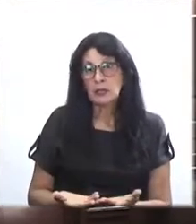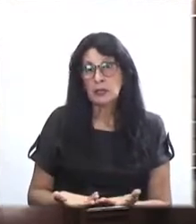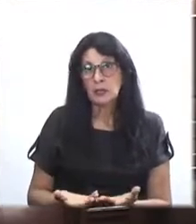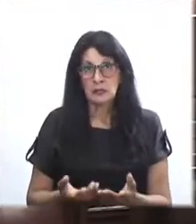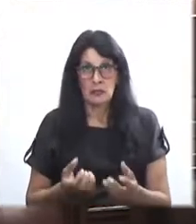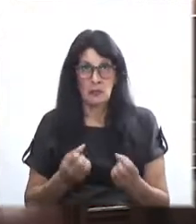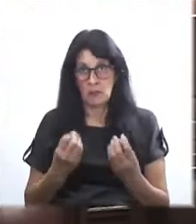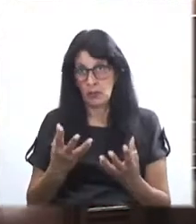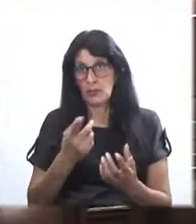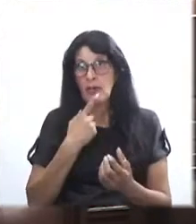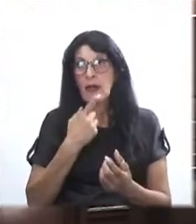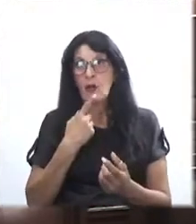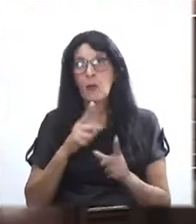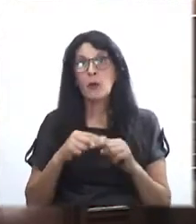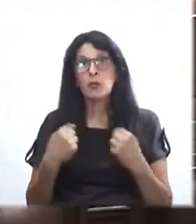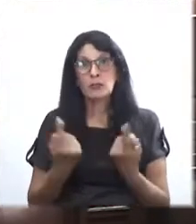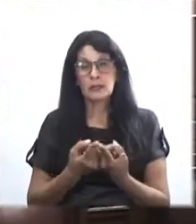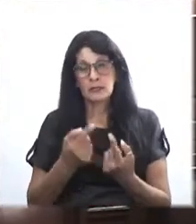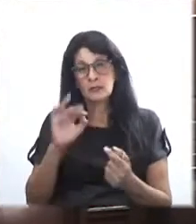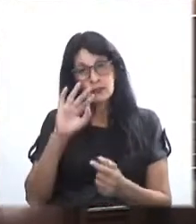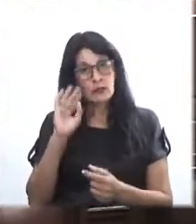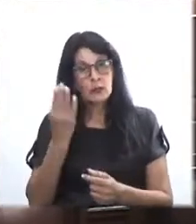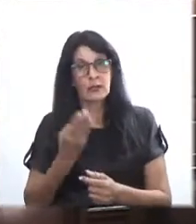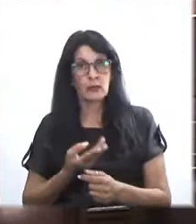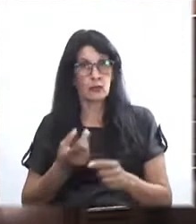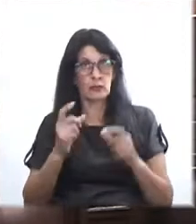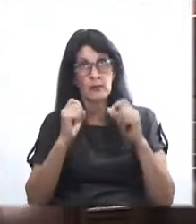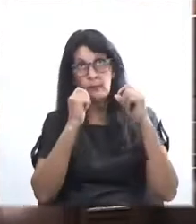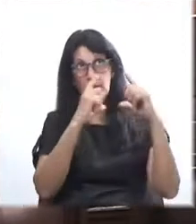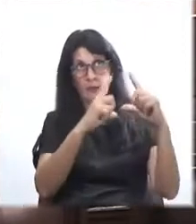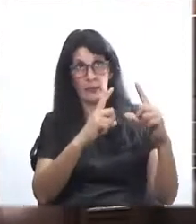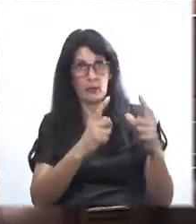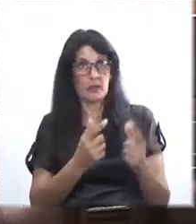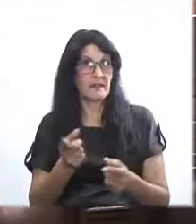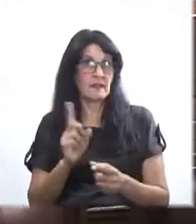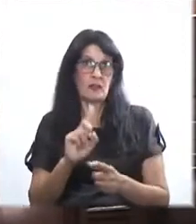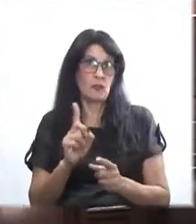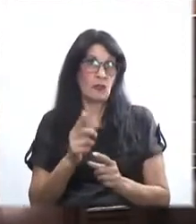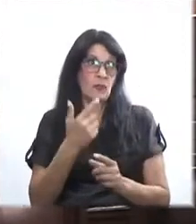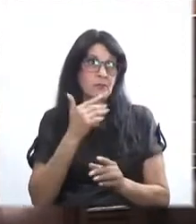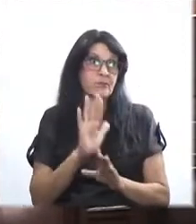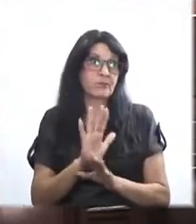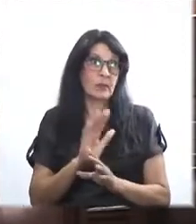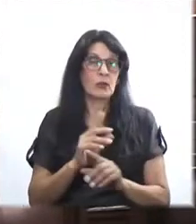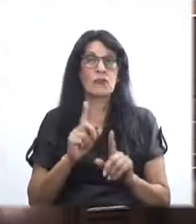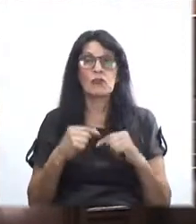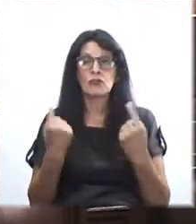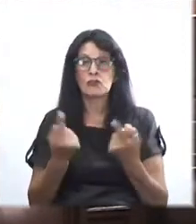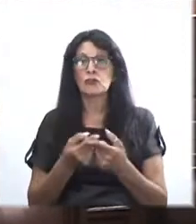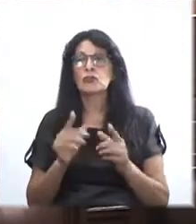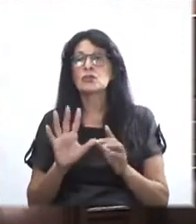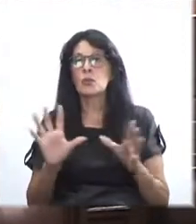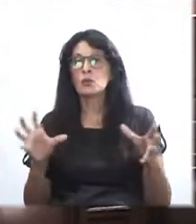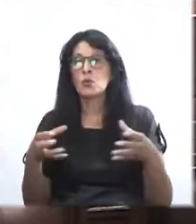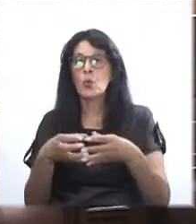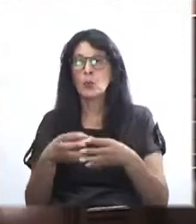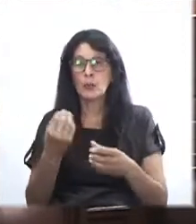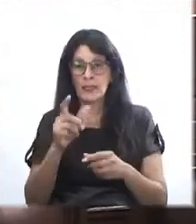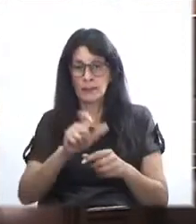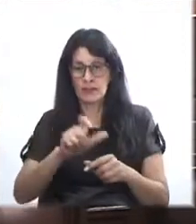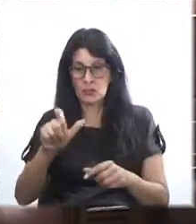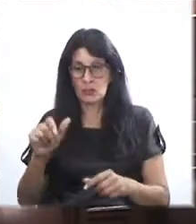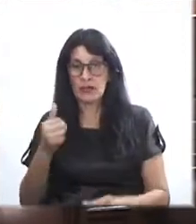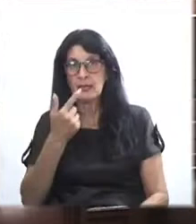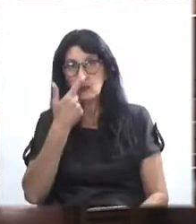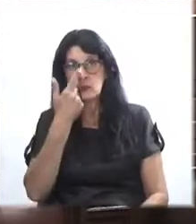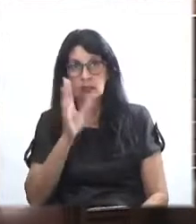partidos políticos se les reconoce la personería jurídica, si no seríamos un grupo de personas que queremos dedicarnos a la política. ¿Y qué le va a decir la Corte? Bueno, ¿usted